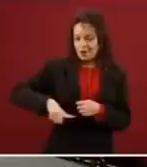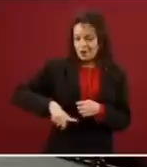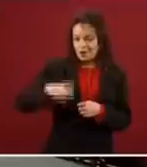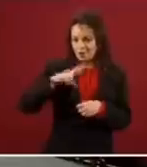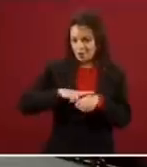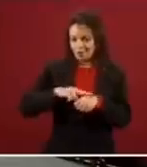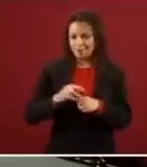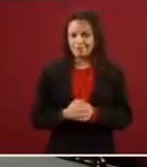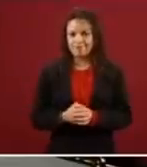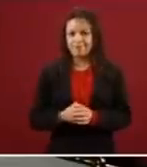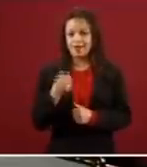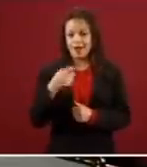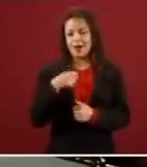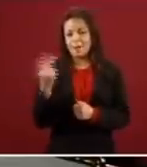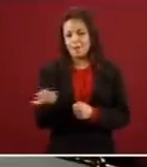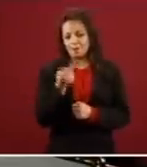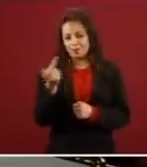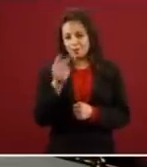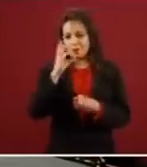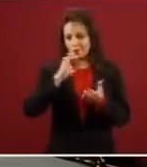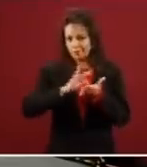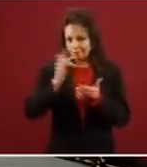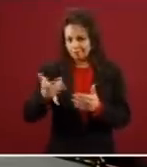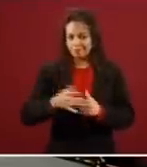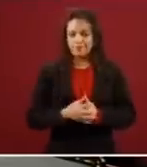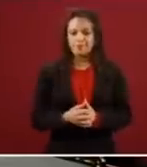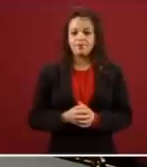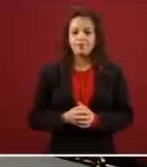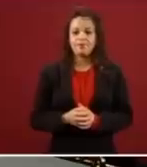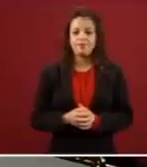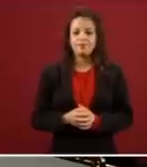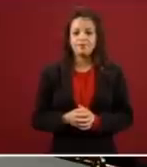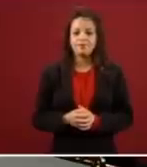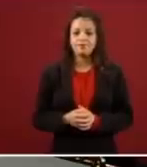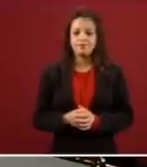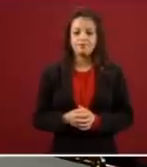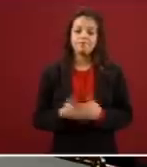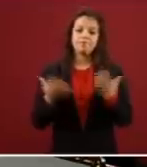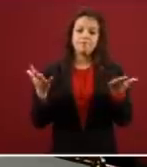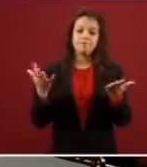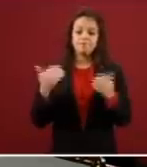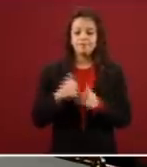Gracias. Bueno, estamos en el tema, pero